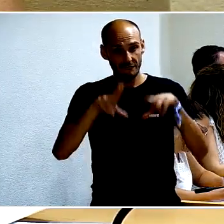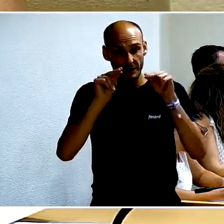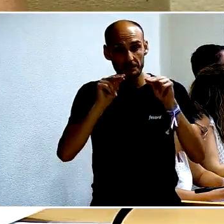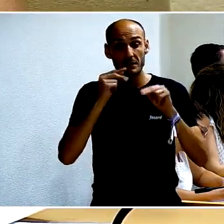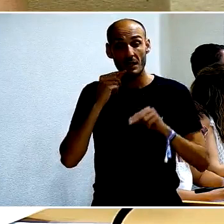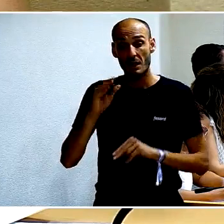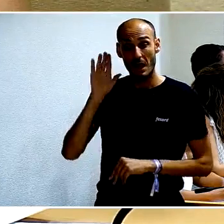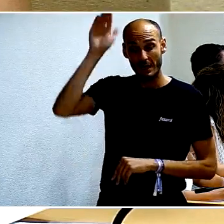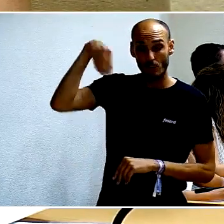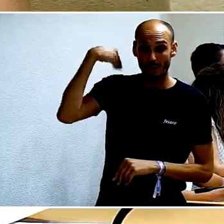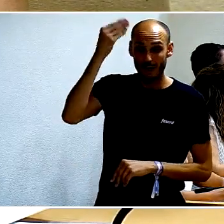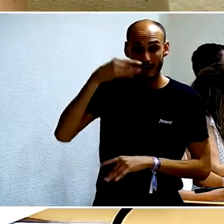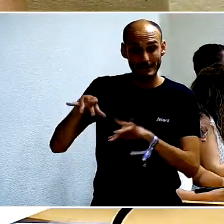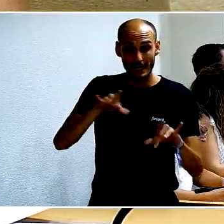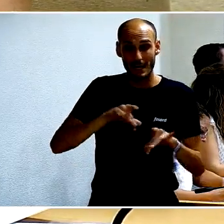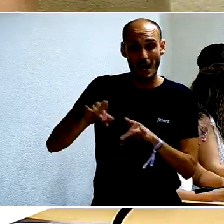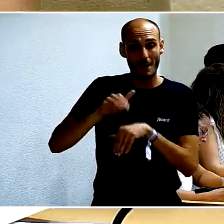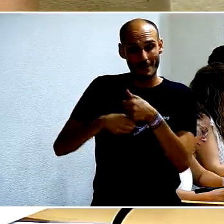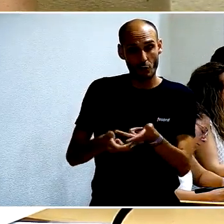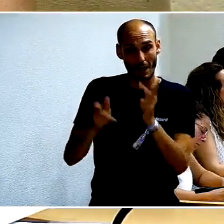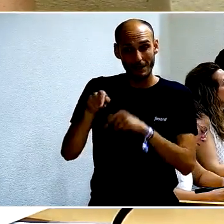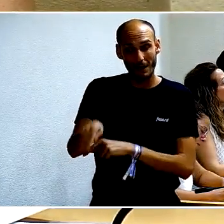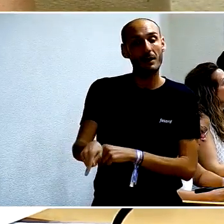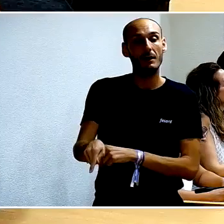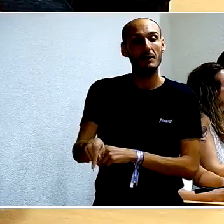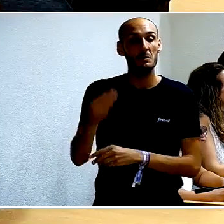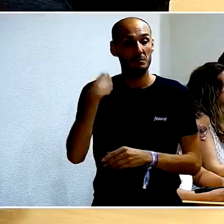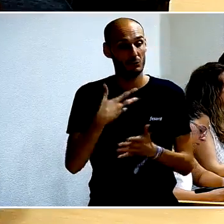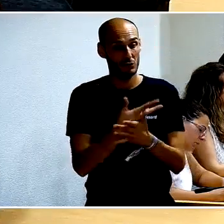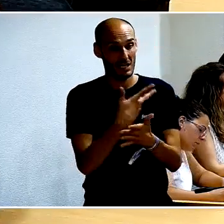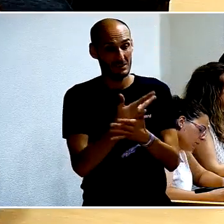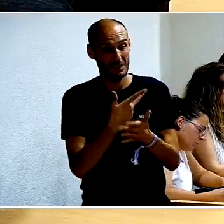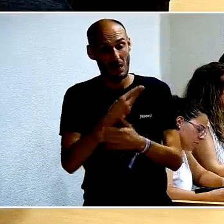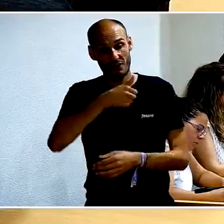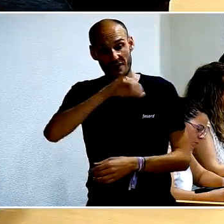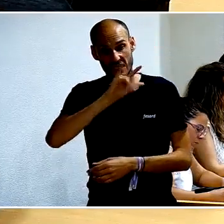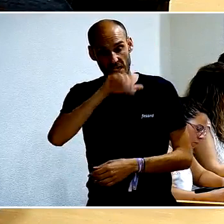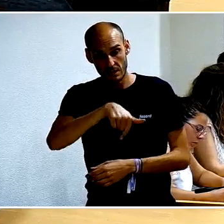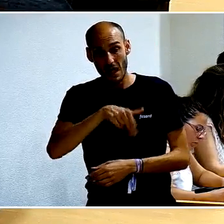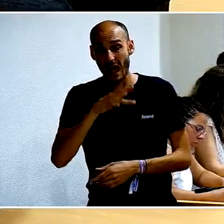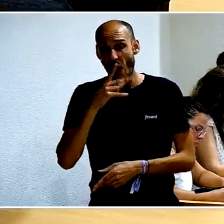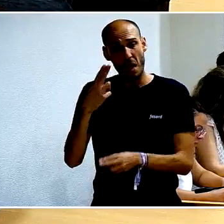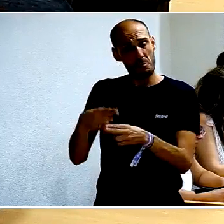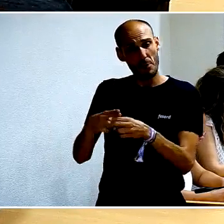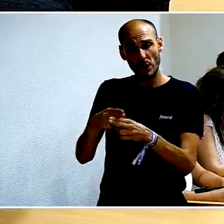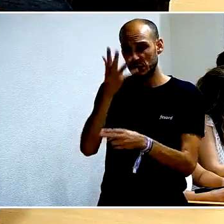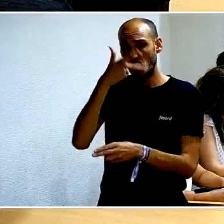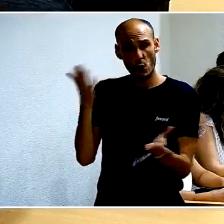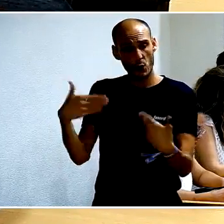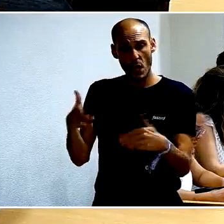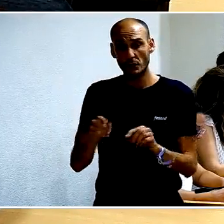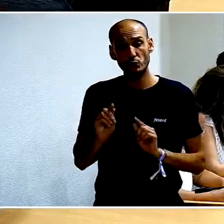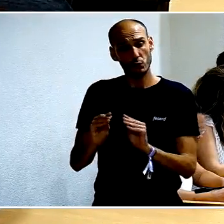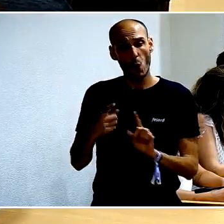Àrabe Saharaui Democràtica, tal com ens explicava Vidin, no hi ha ara posicionament polític. Només hi ha un únic